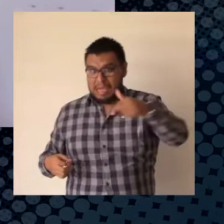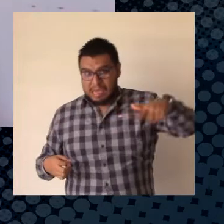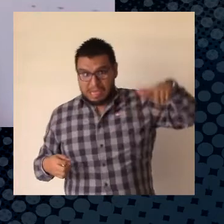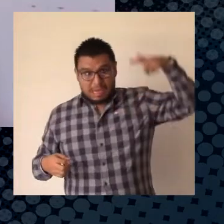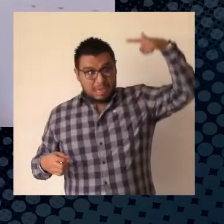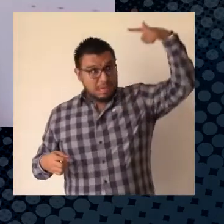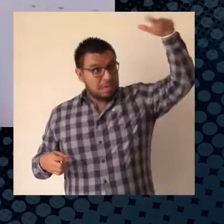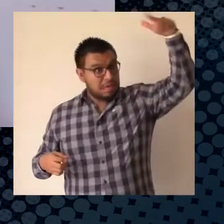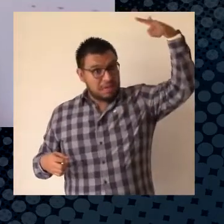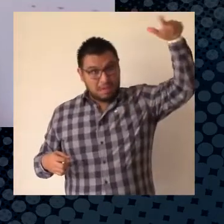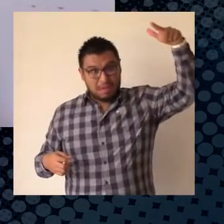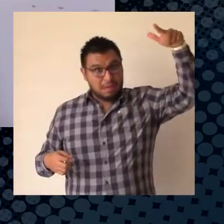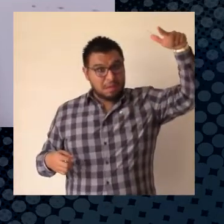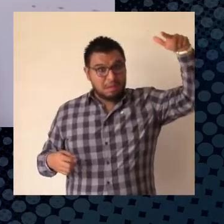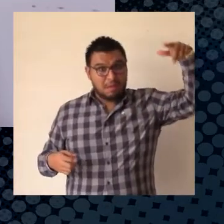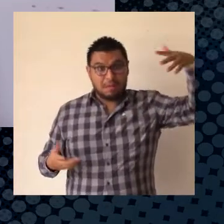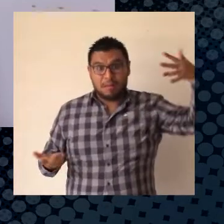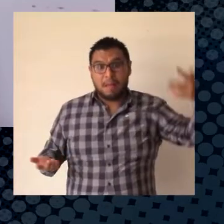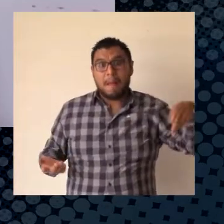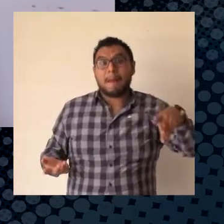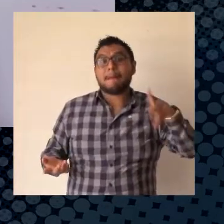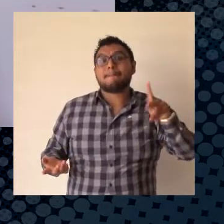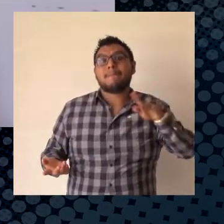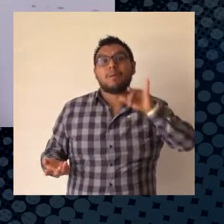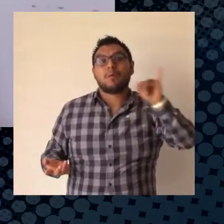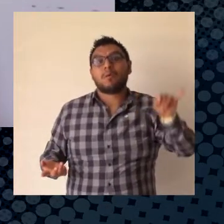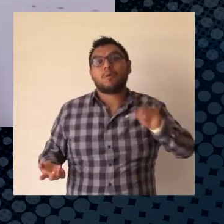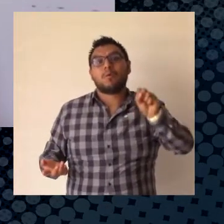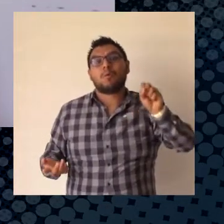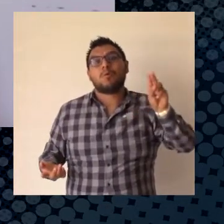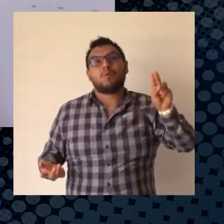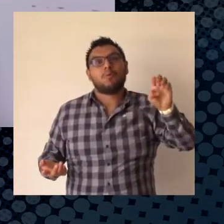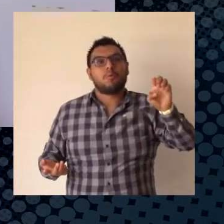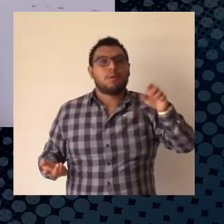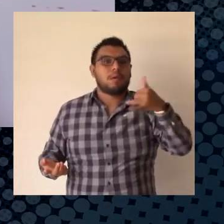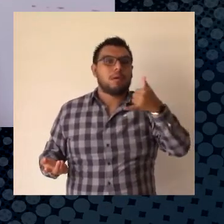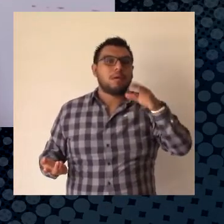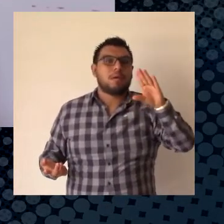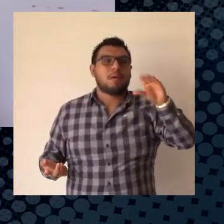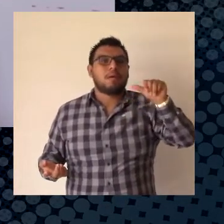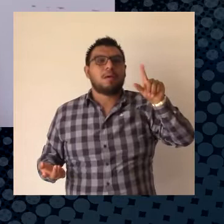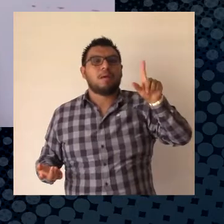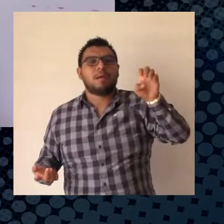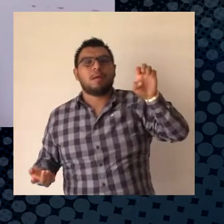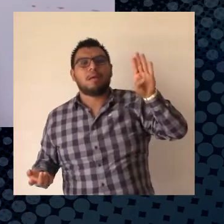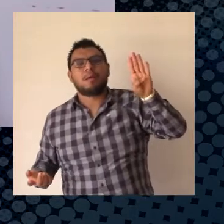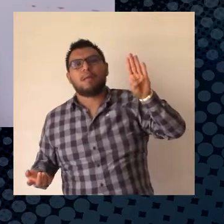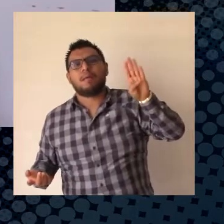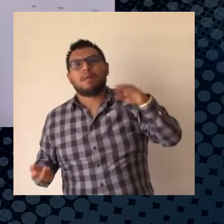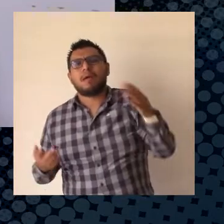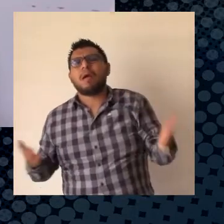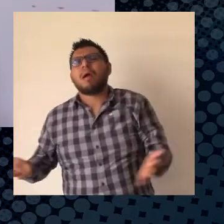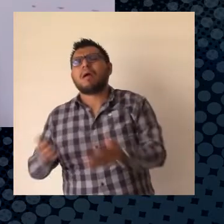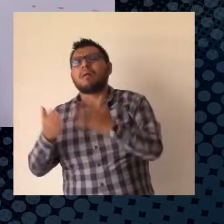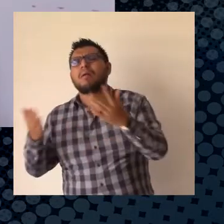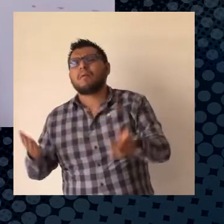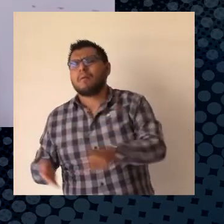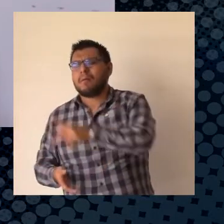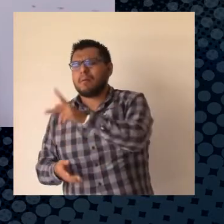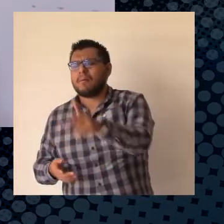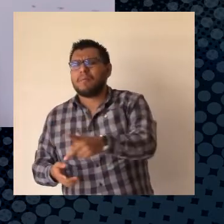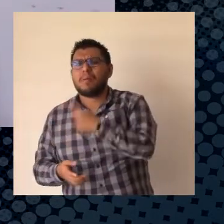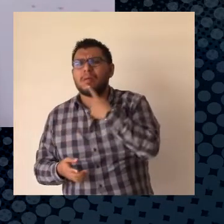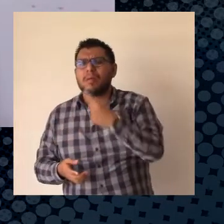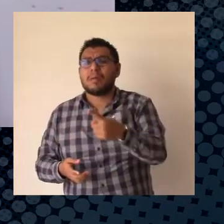destruir. Pero Josué y Caleb animaban al pueblo. En lugar de murmurar como ellos, decían, no,